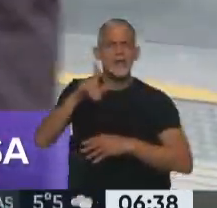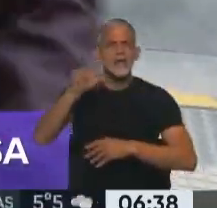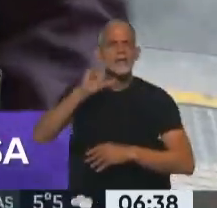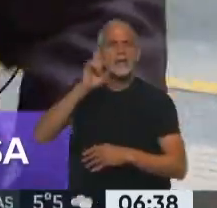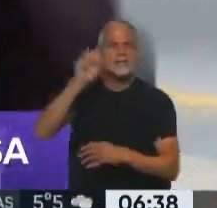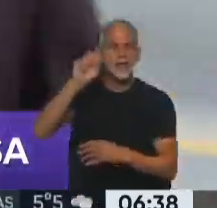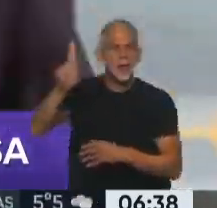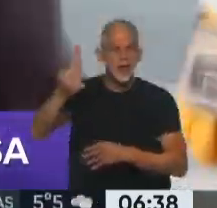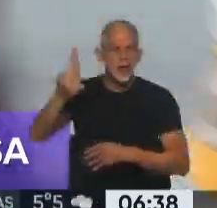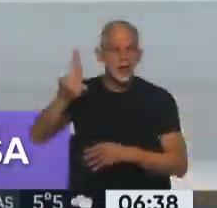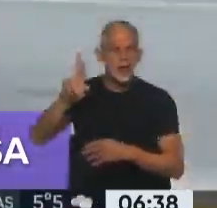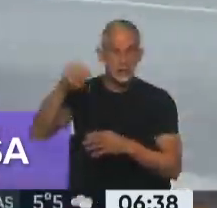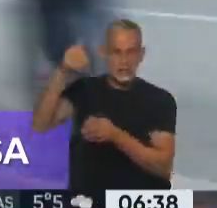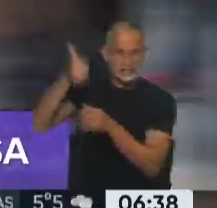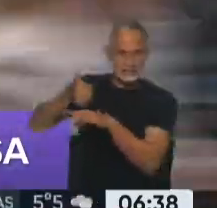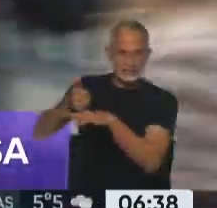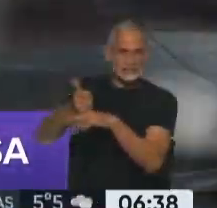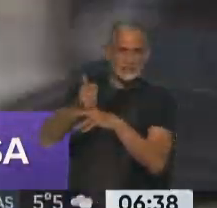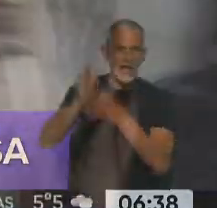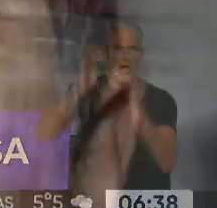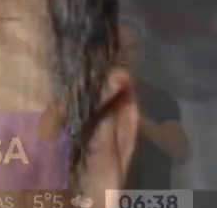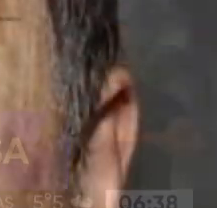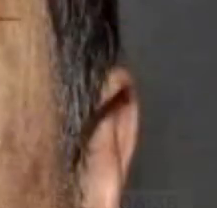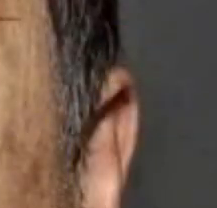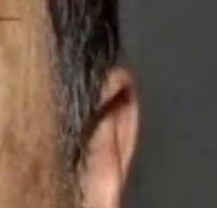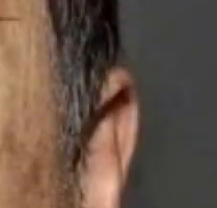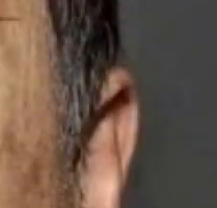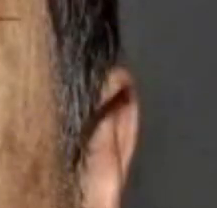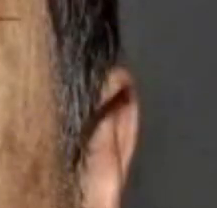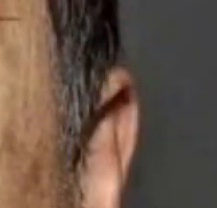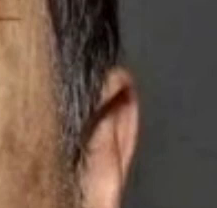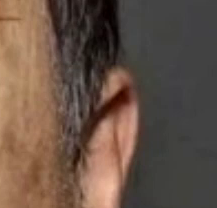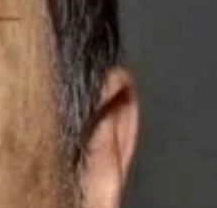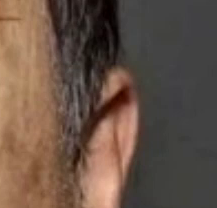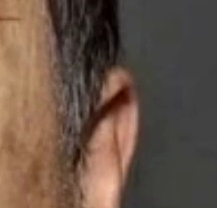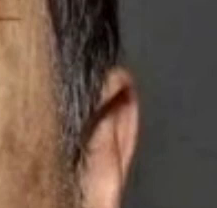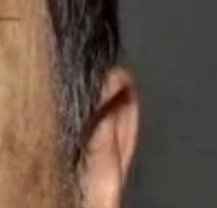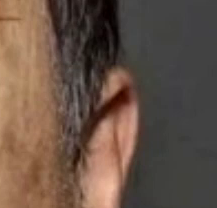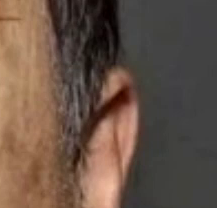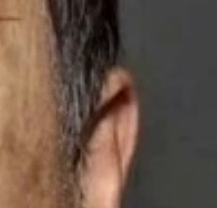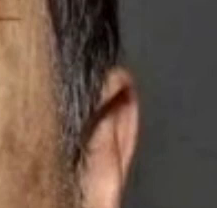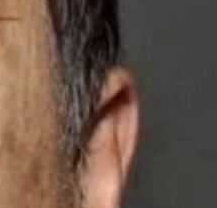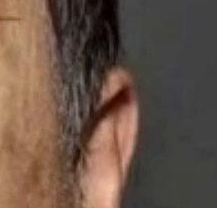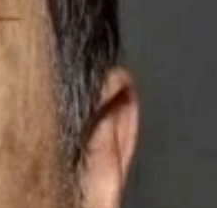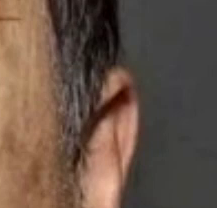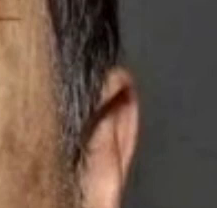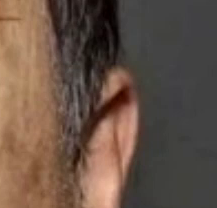de comunicación, sin embargo, hablan de una agresión del custodio hacia la prensa.